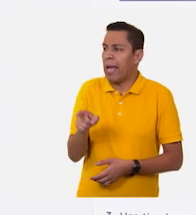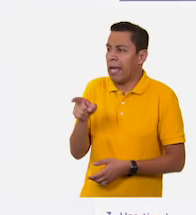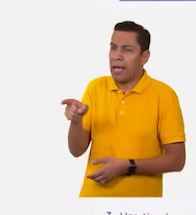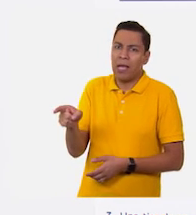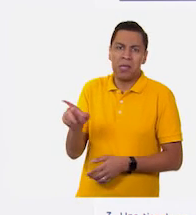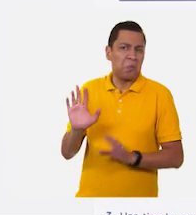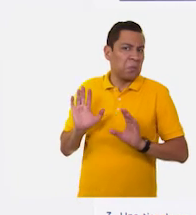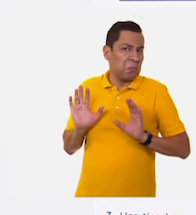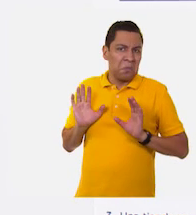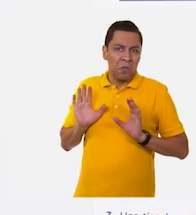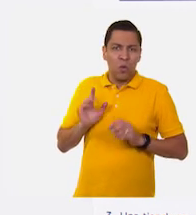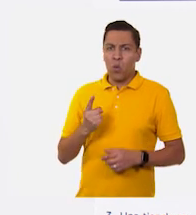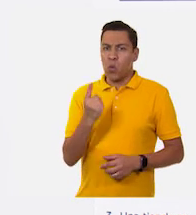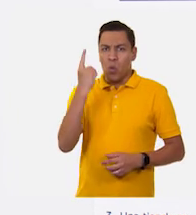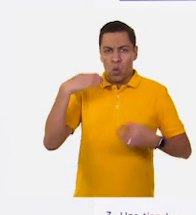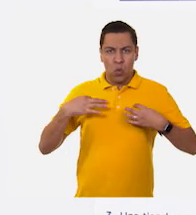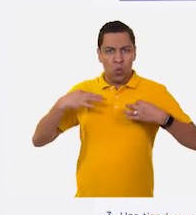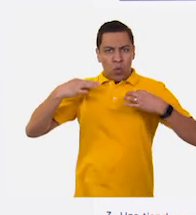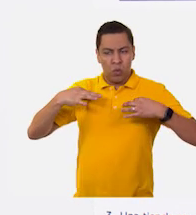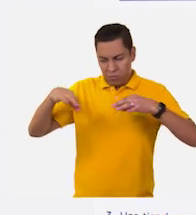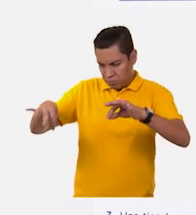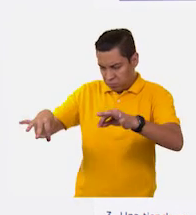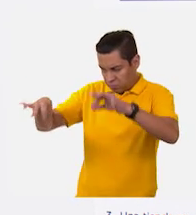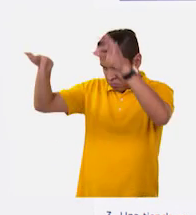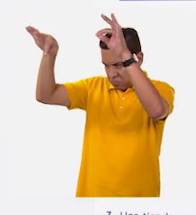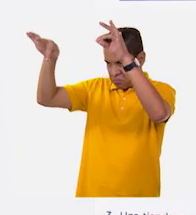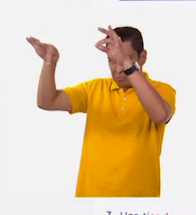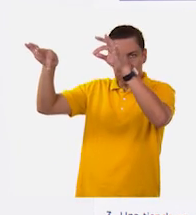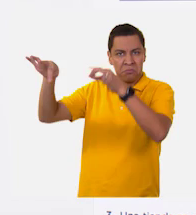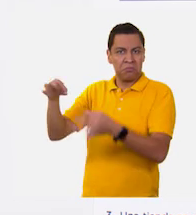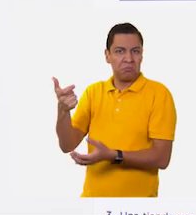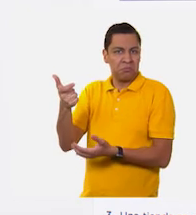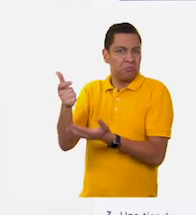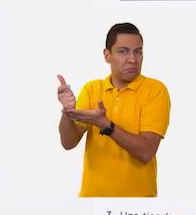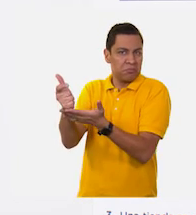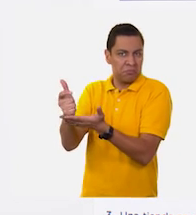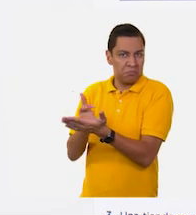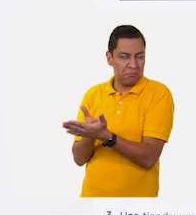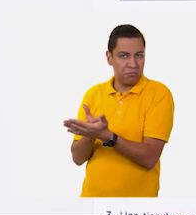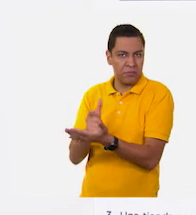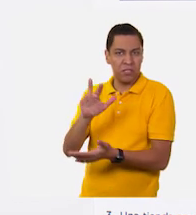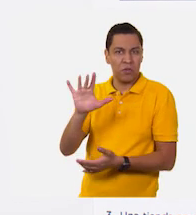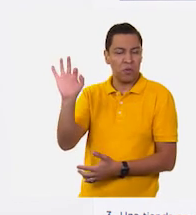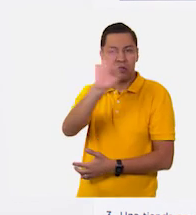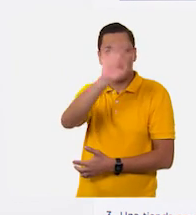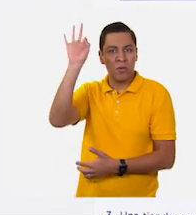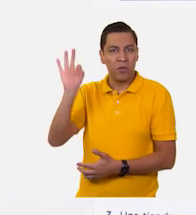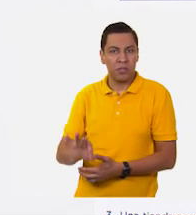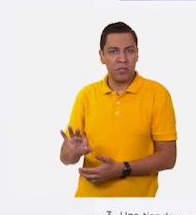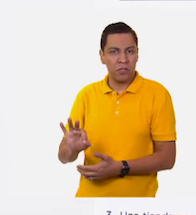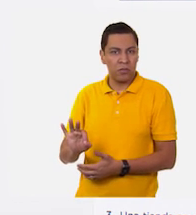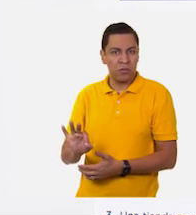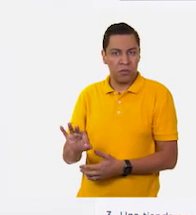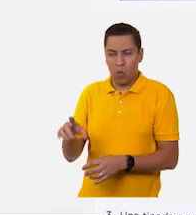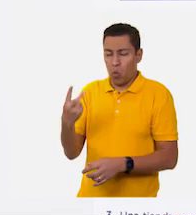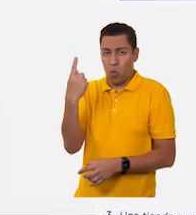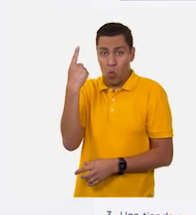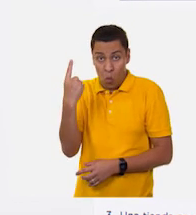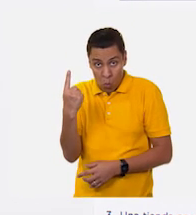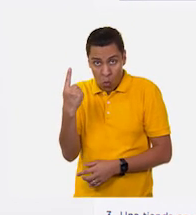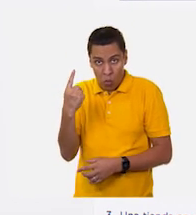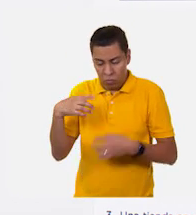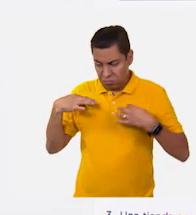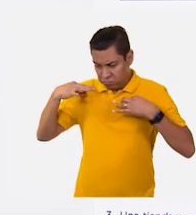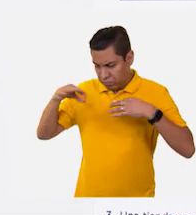tienda tenemos la posibilidad de comprar un solo suéter con rebaja del 50%, por lo que gastaríamos solamente 50